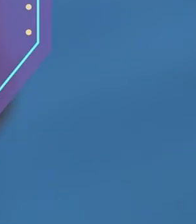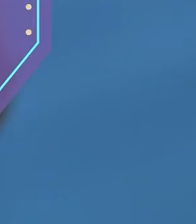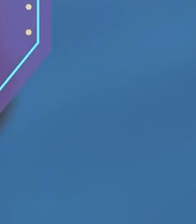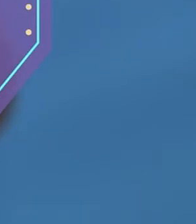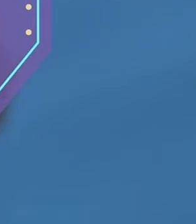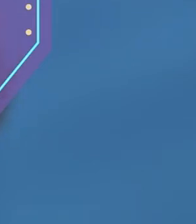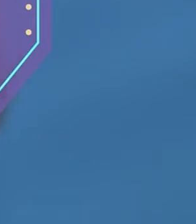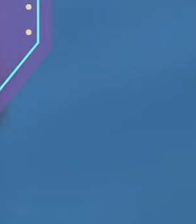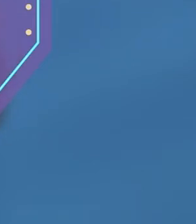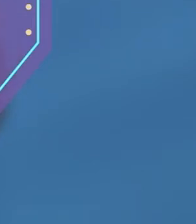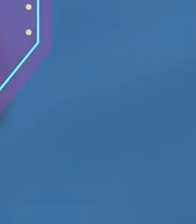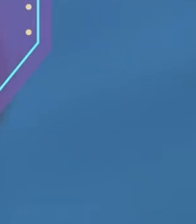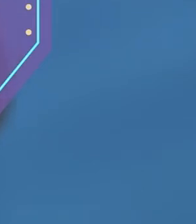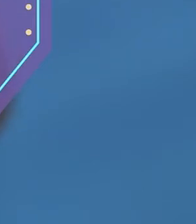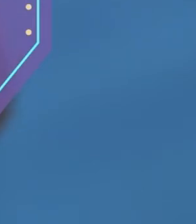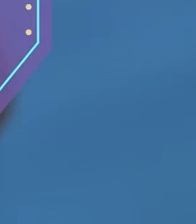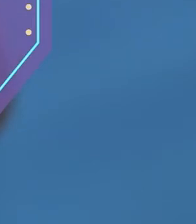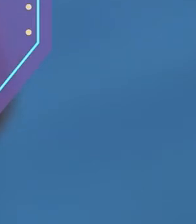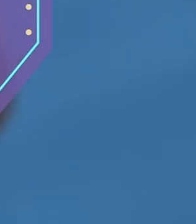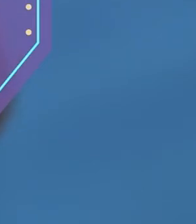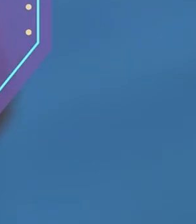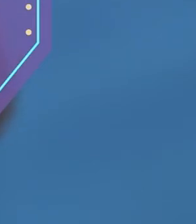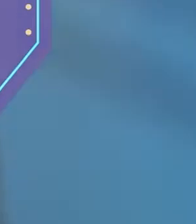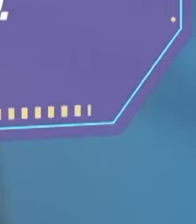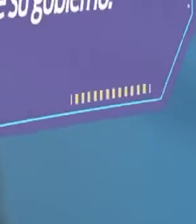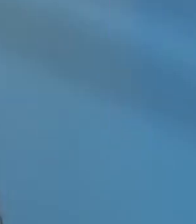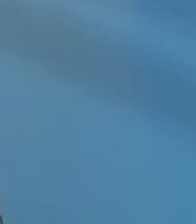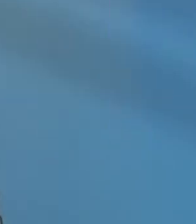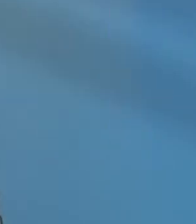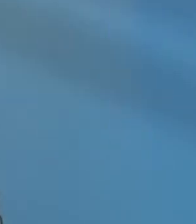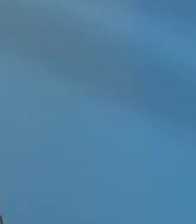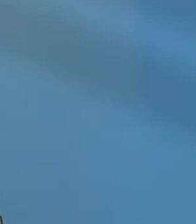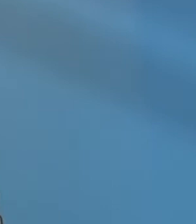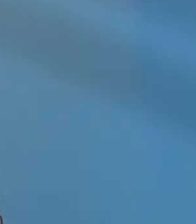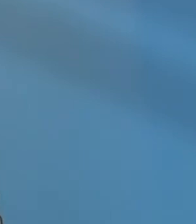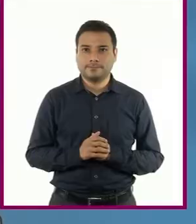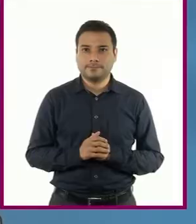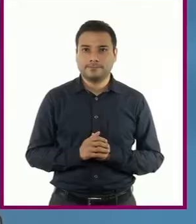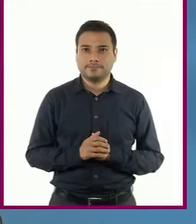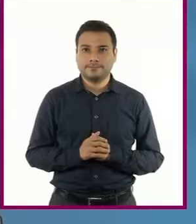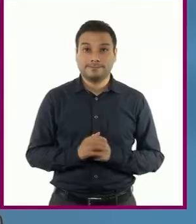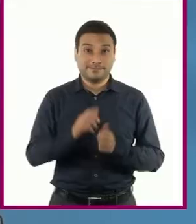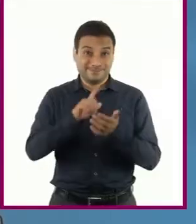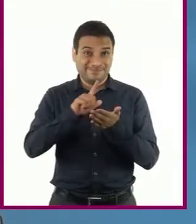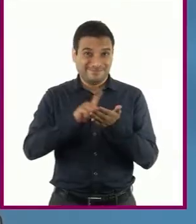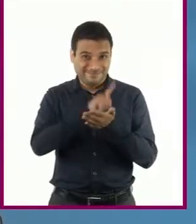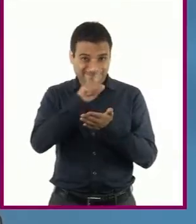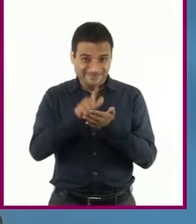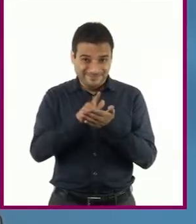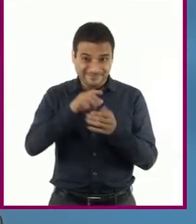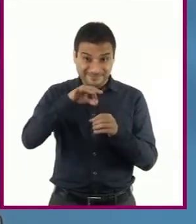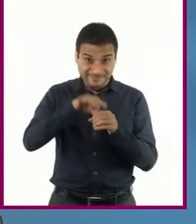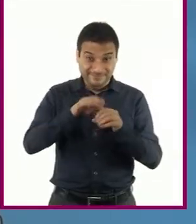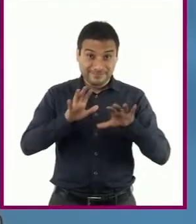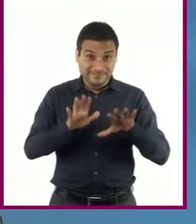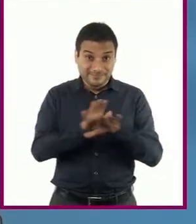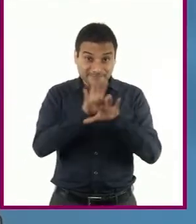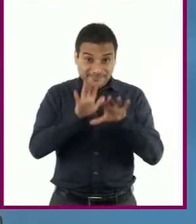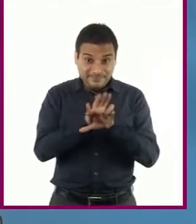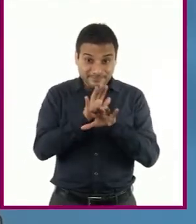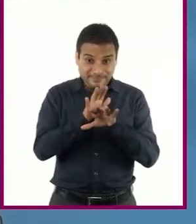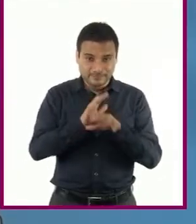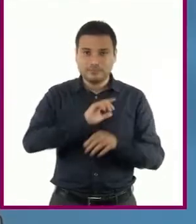de alterar o modificar la forma de su gobierno. A través de las reformas electorales, en México se han